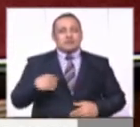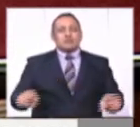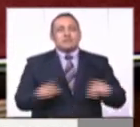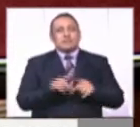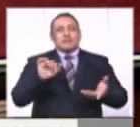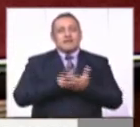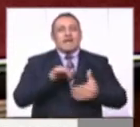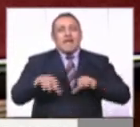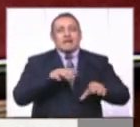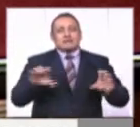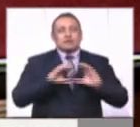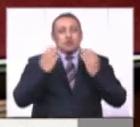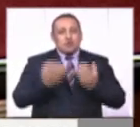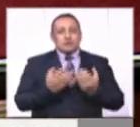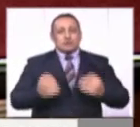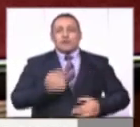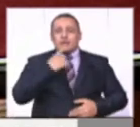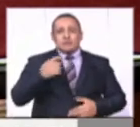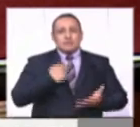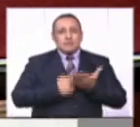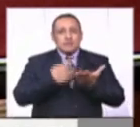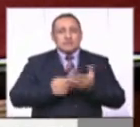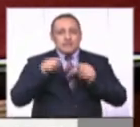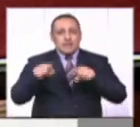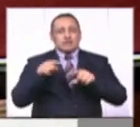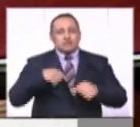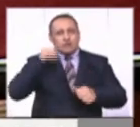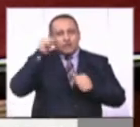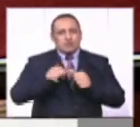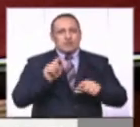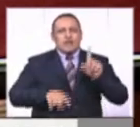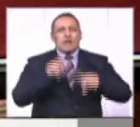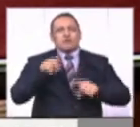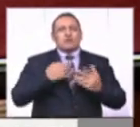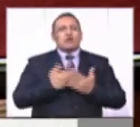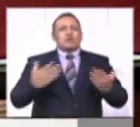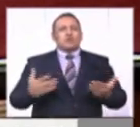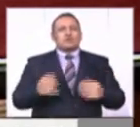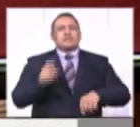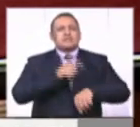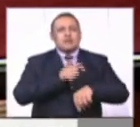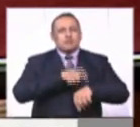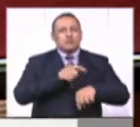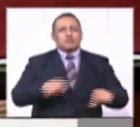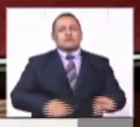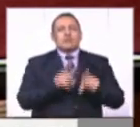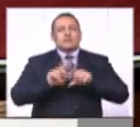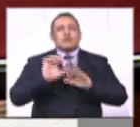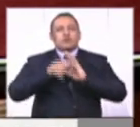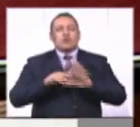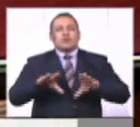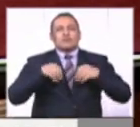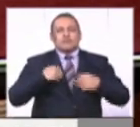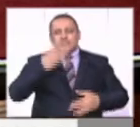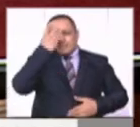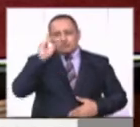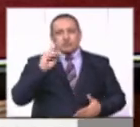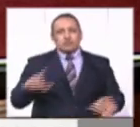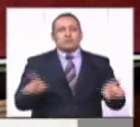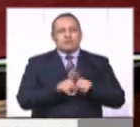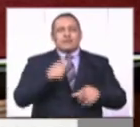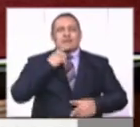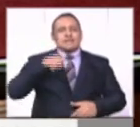que está haciendo el congreso pues es debatir eso no recordar algunas algunos momentos y luego tomar la